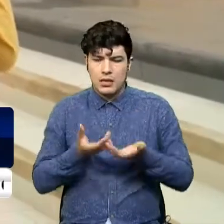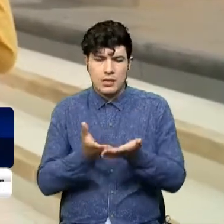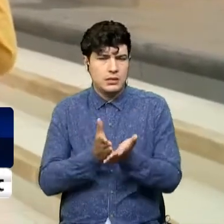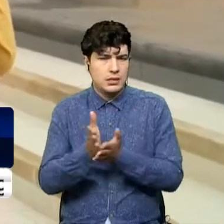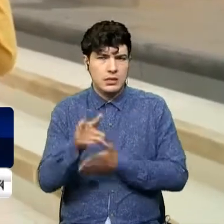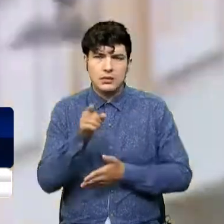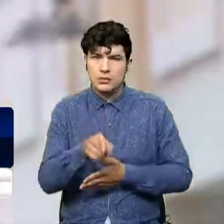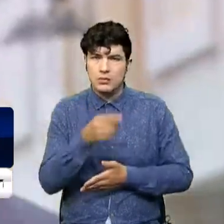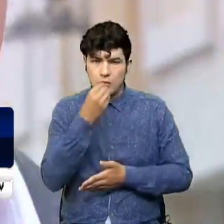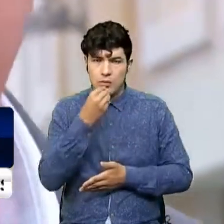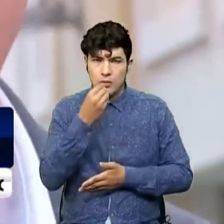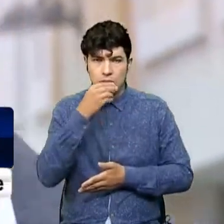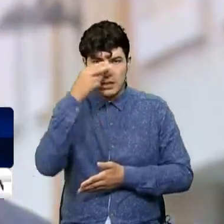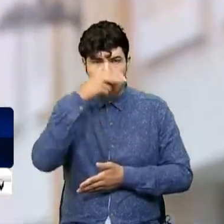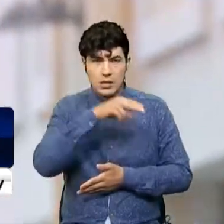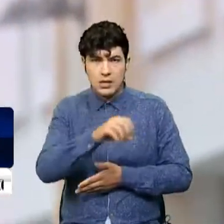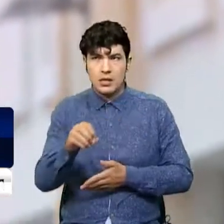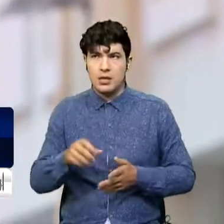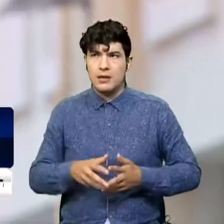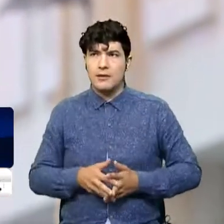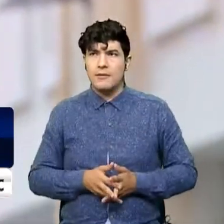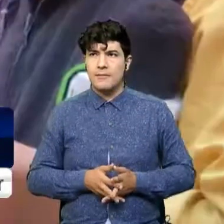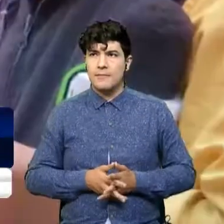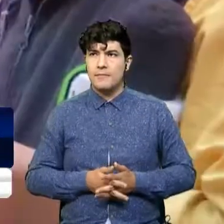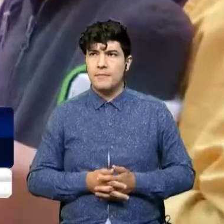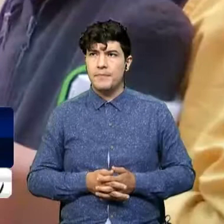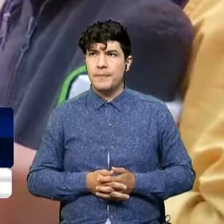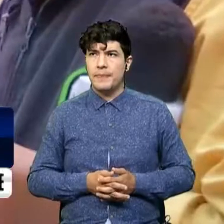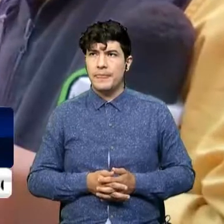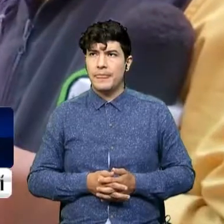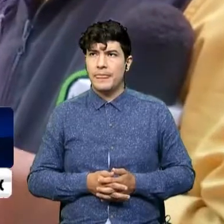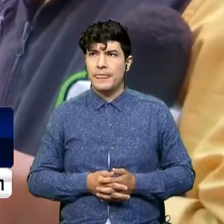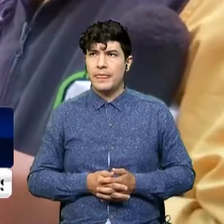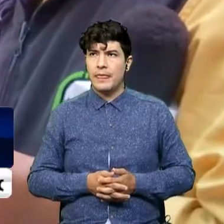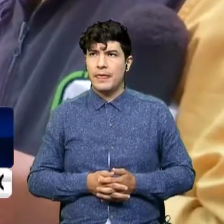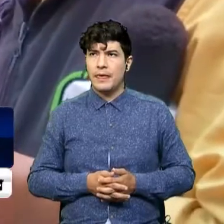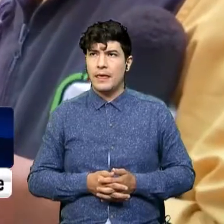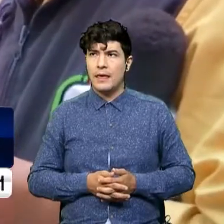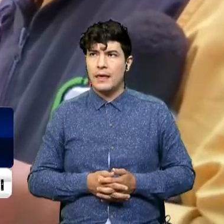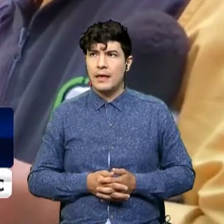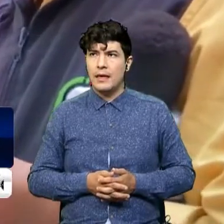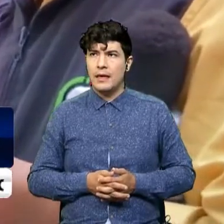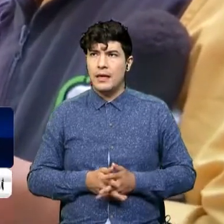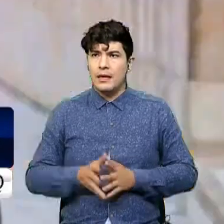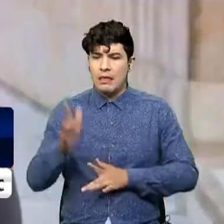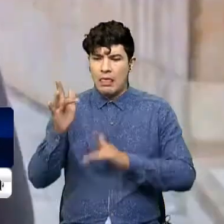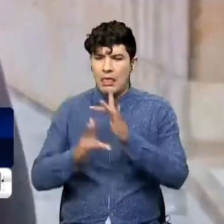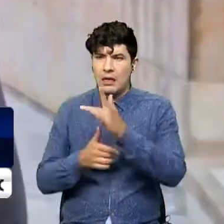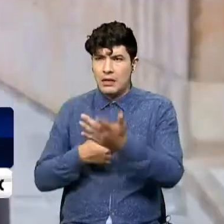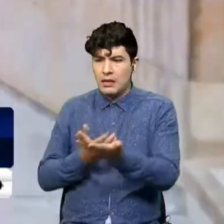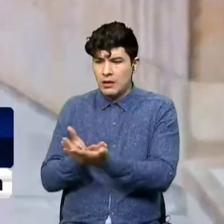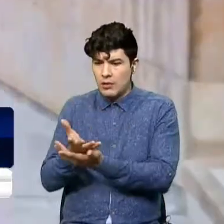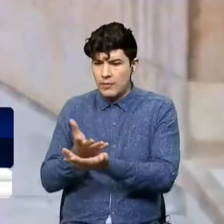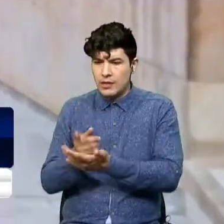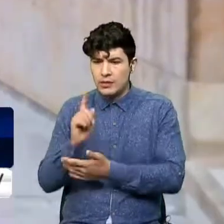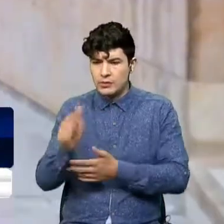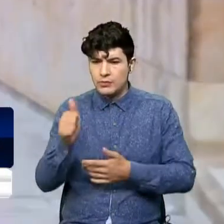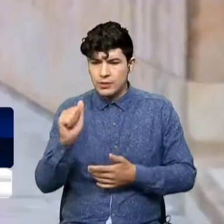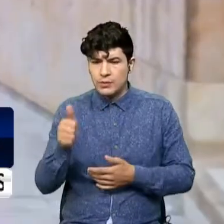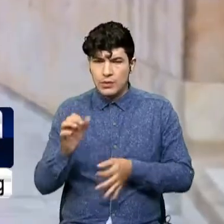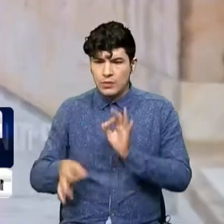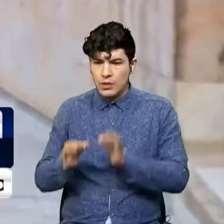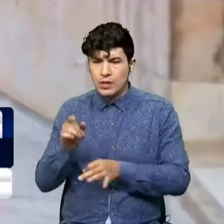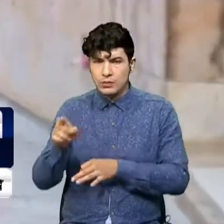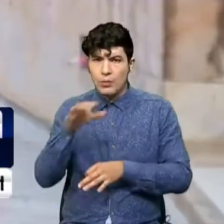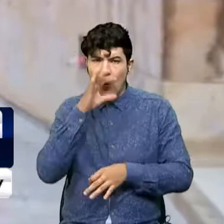considera que el PAE no debió ser adjudicado al oferente ganador. A pesar de las recomendaciones del propio jurídico de la gobernación, el doctor